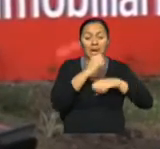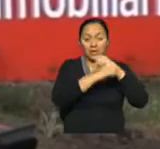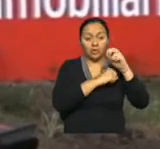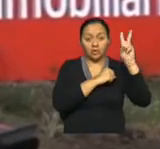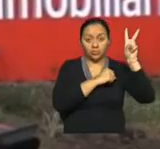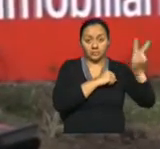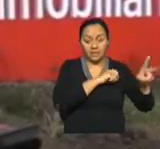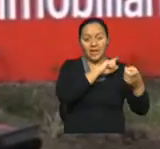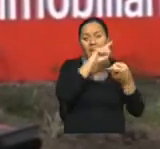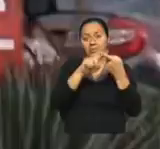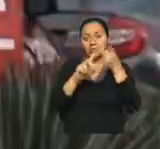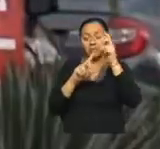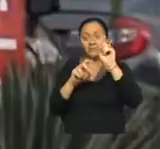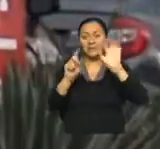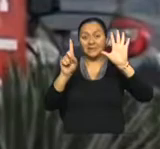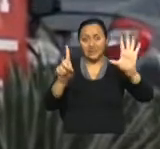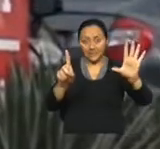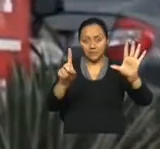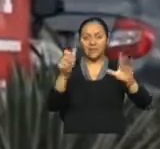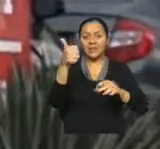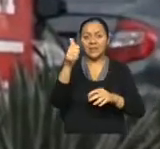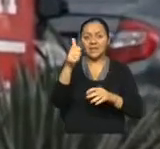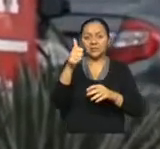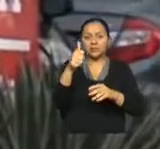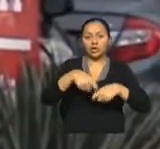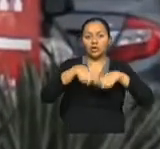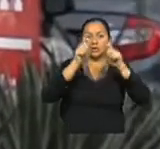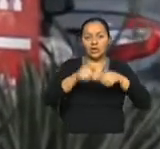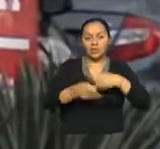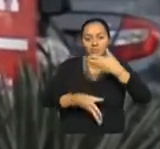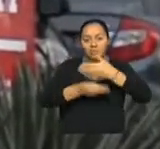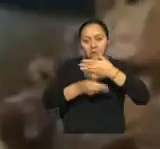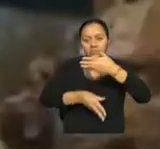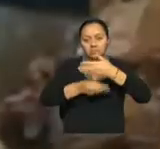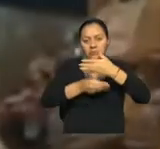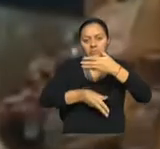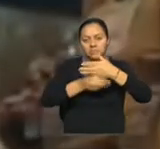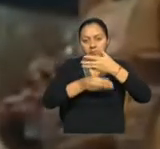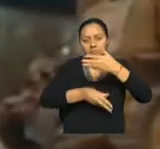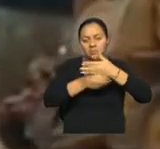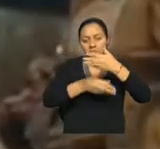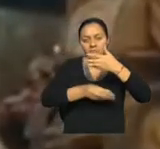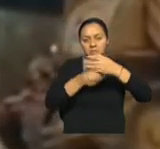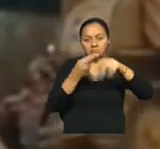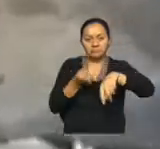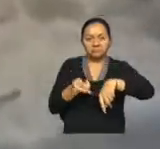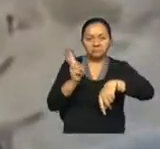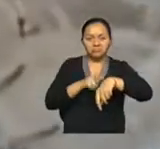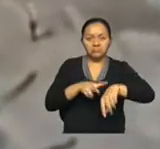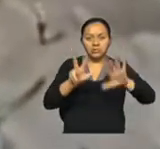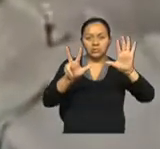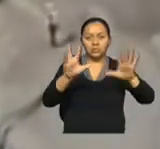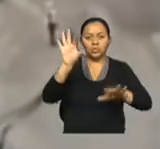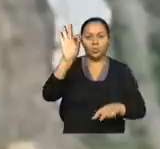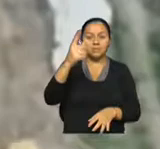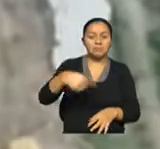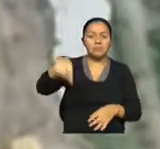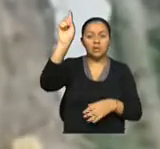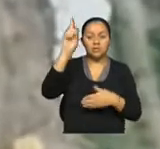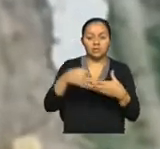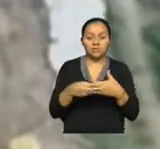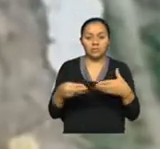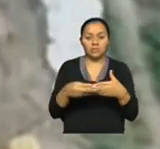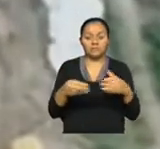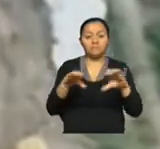2006, se firmaron 10 contratos ampliatorios, lo que elevó el costo de la obra en 89 millones de dólares. La